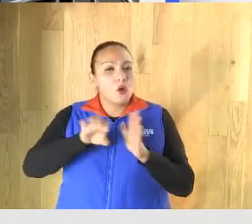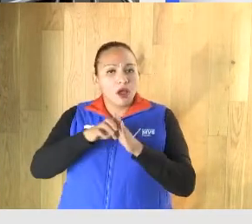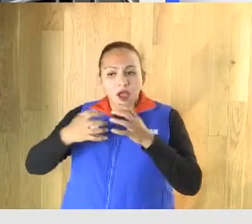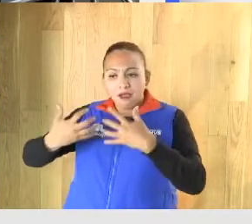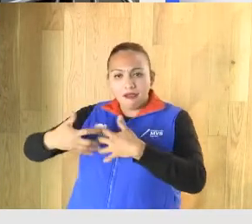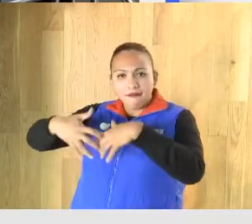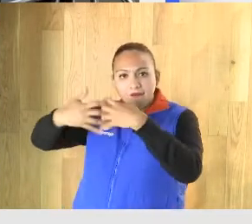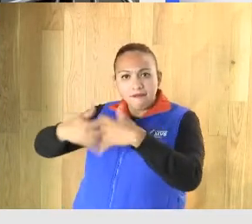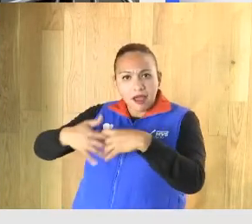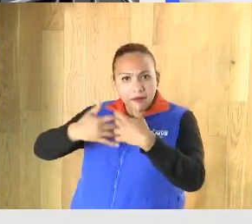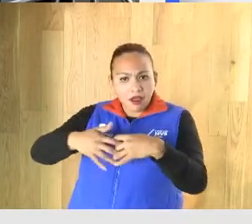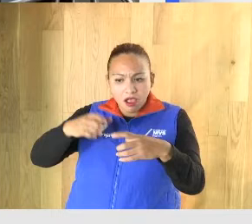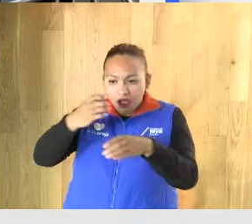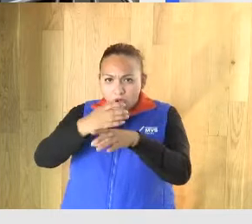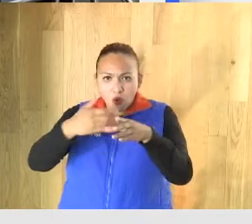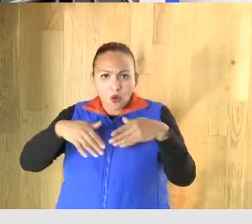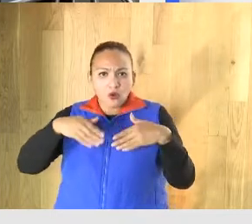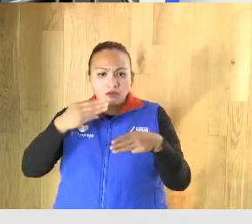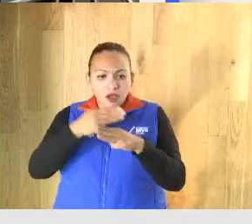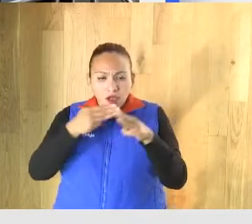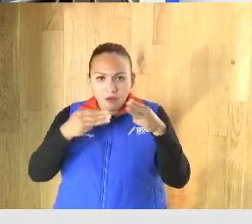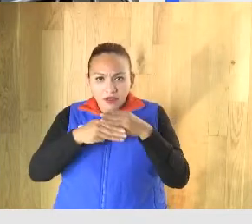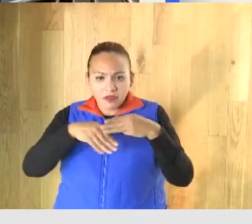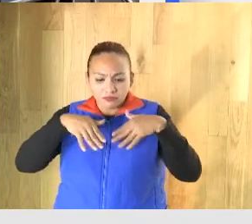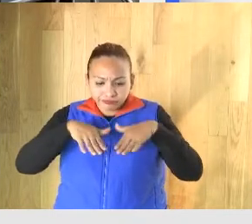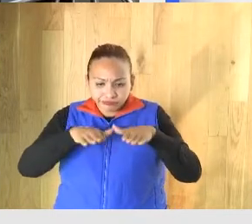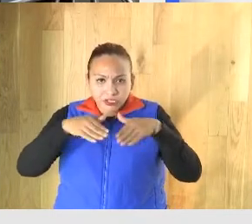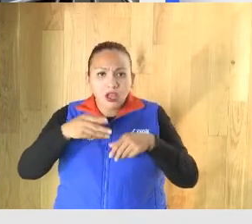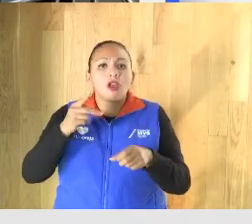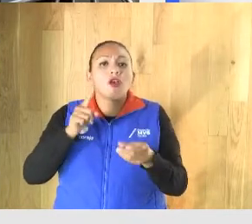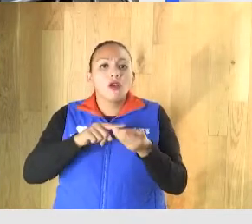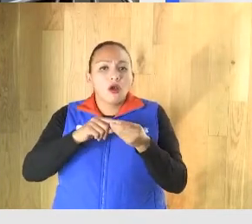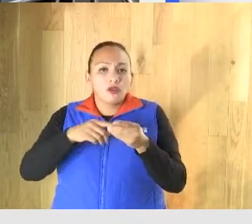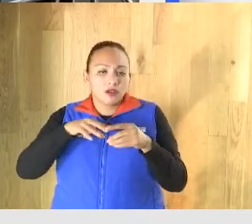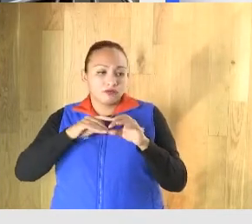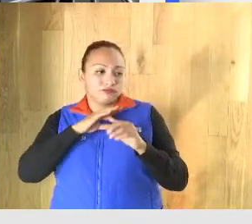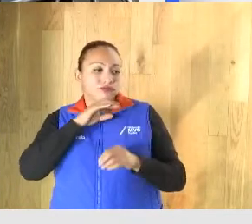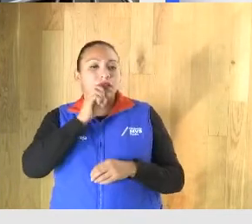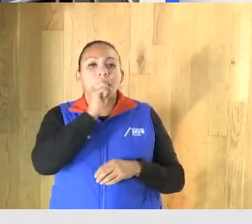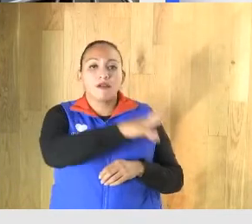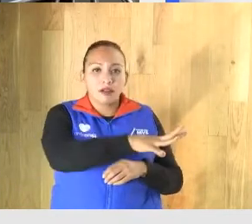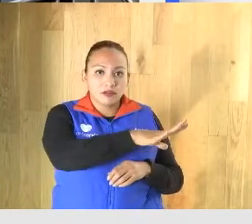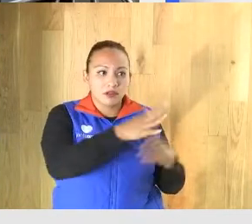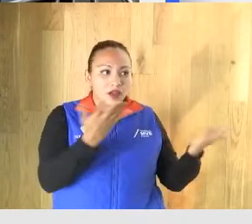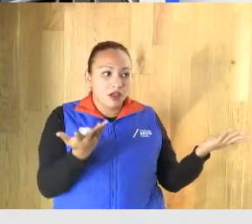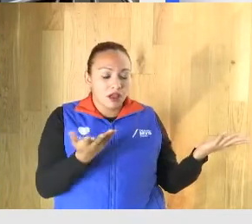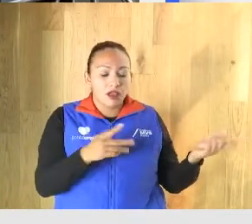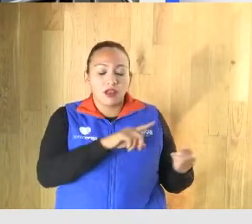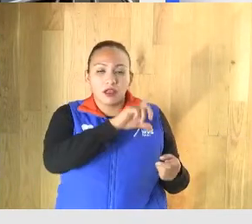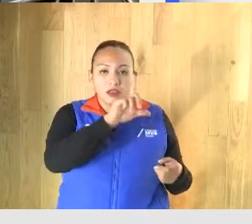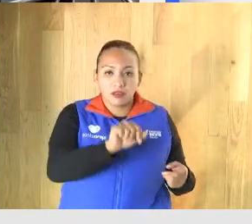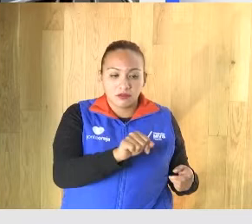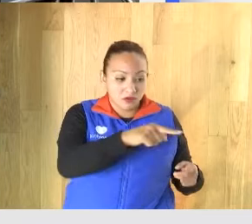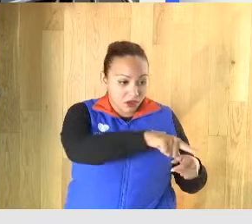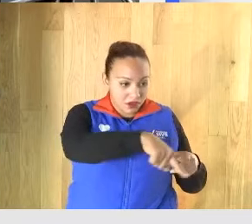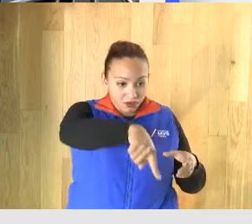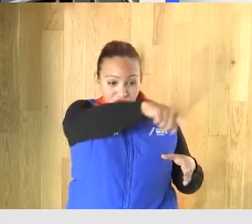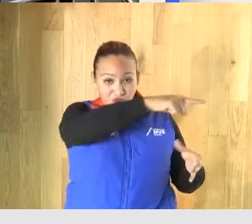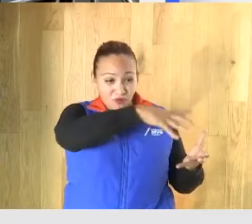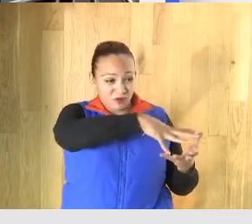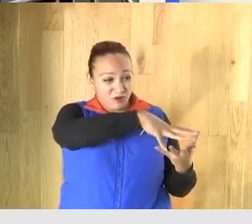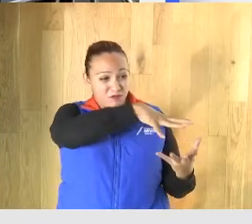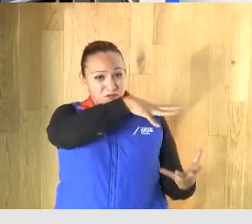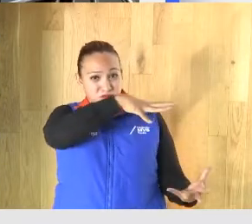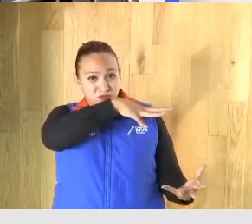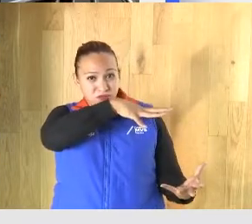europea y una estrategia para el sector textil, sino que también se ha traspuesto, y en España, por ejemplo, en breve tendremos un sistema de gestión